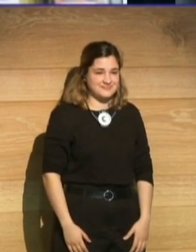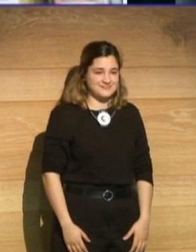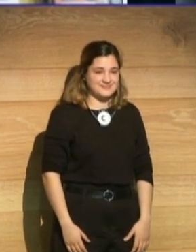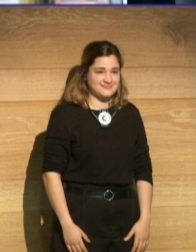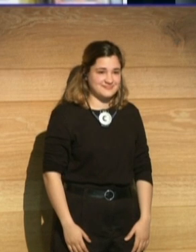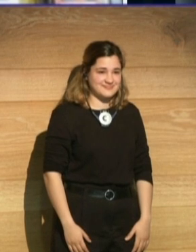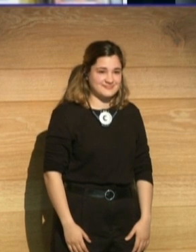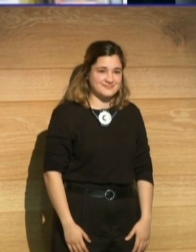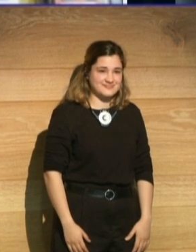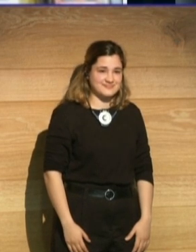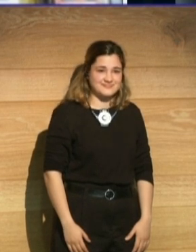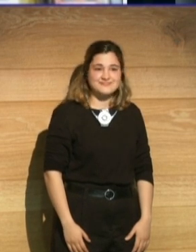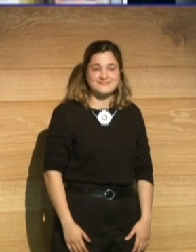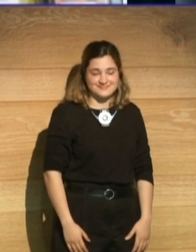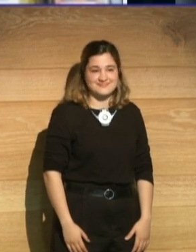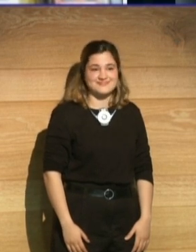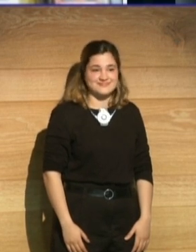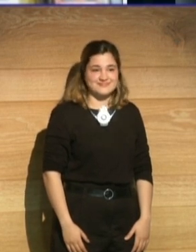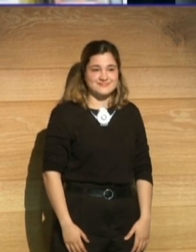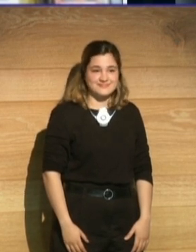sì. Sí,